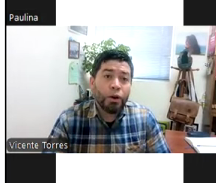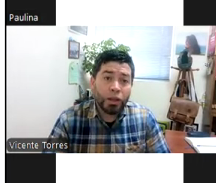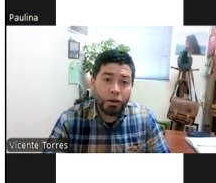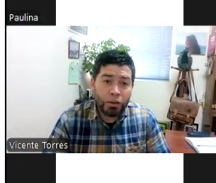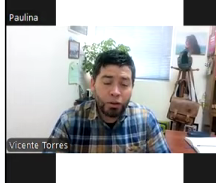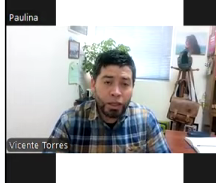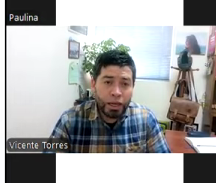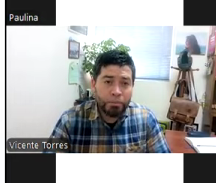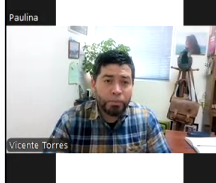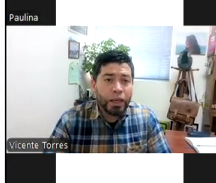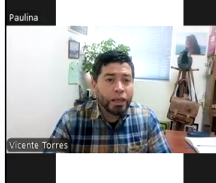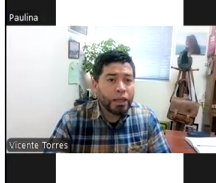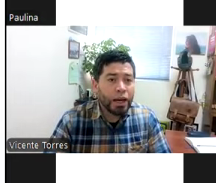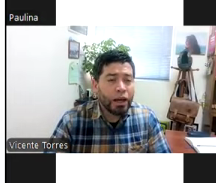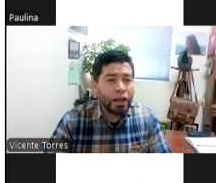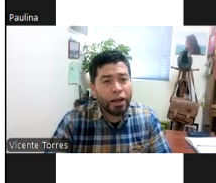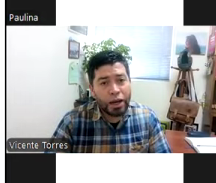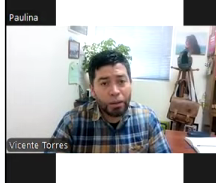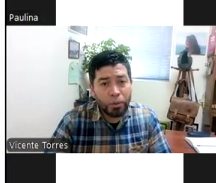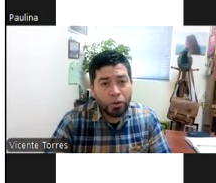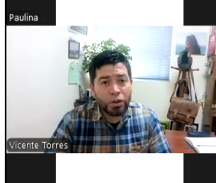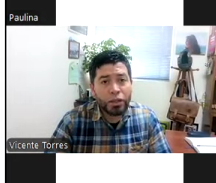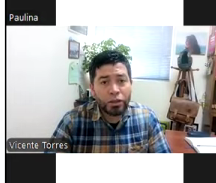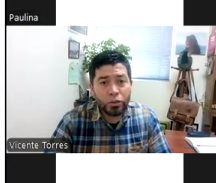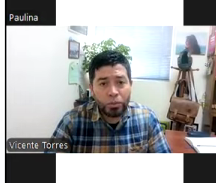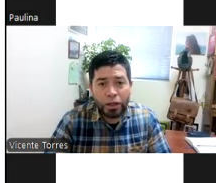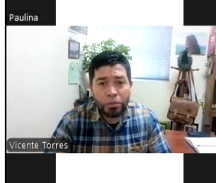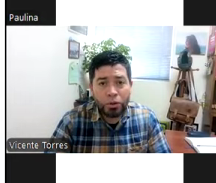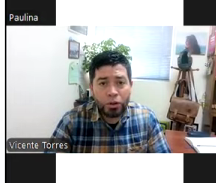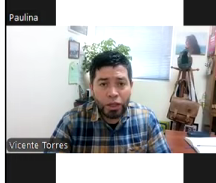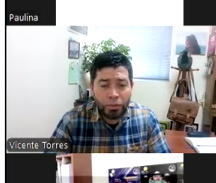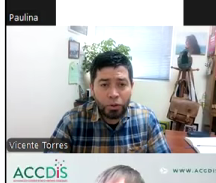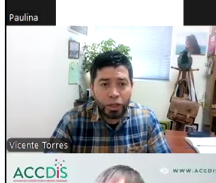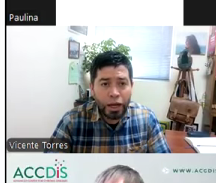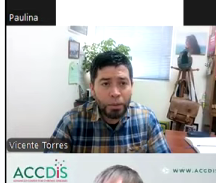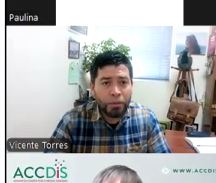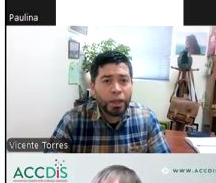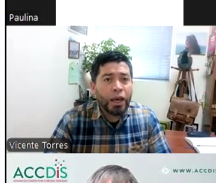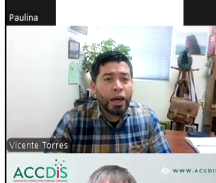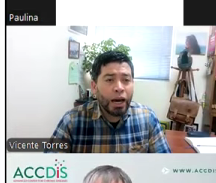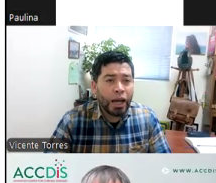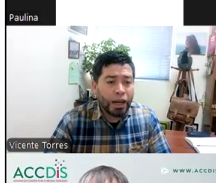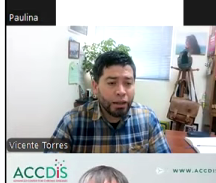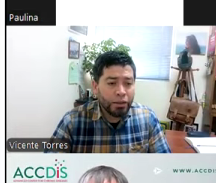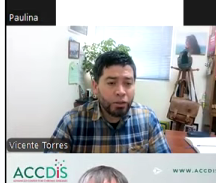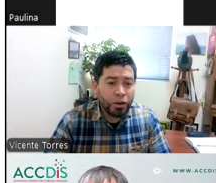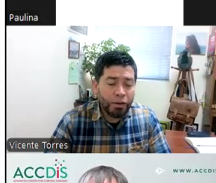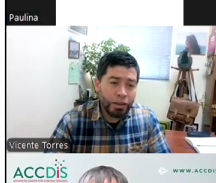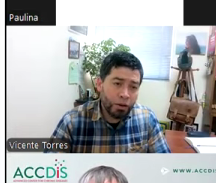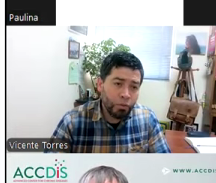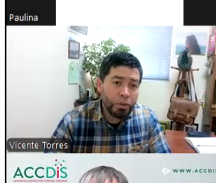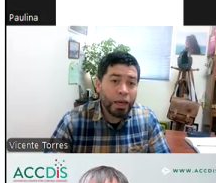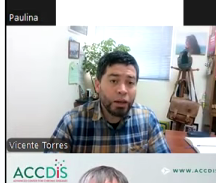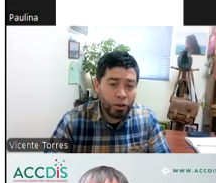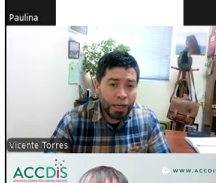la Facultad de Odontología y al apoyo del Instituto Milenio Inmunología e Inmunoterapia, al Centro